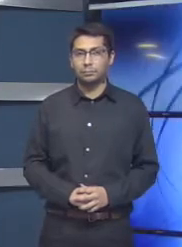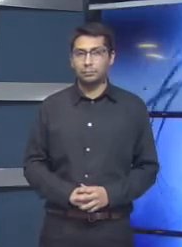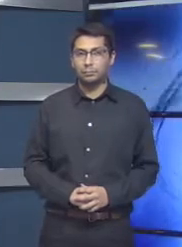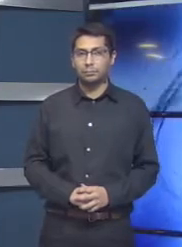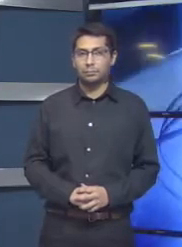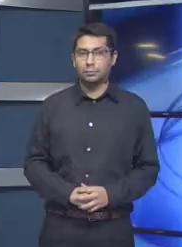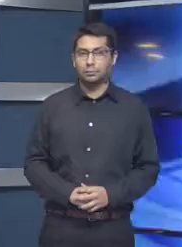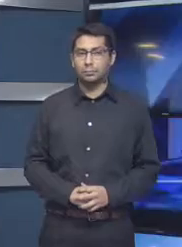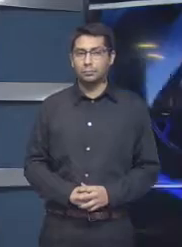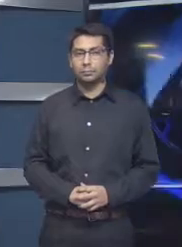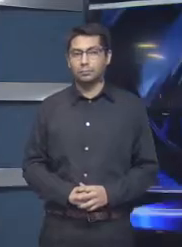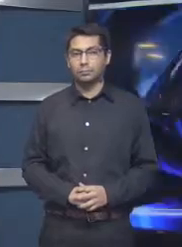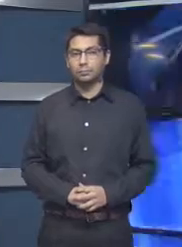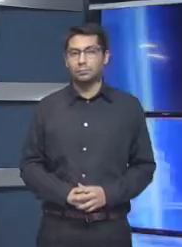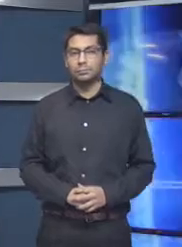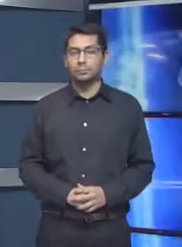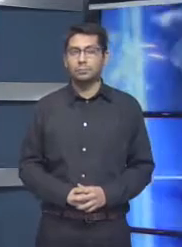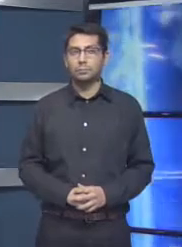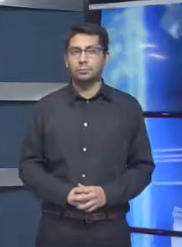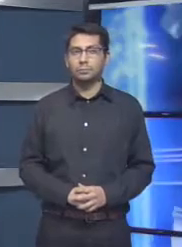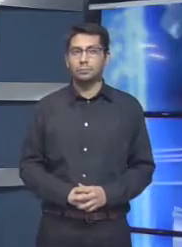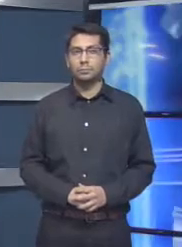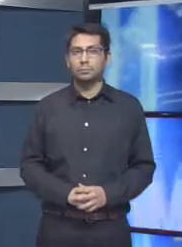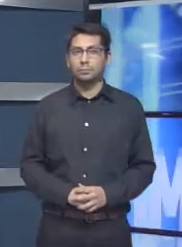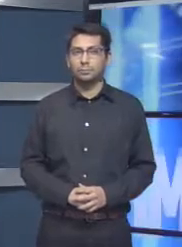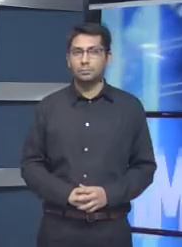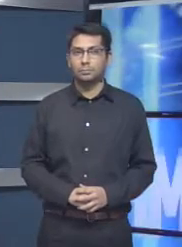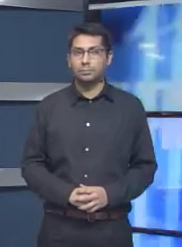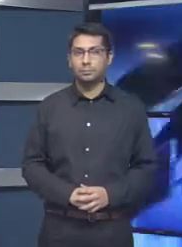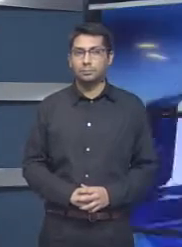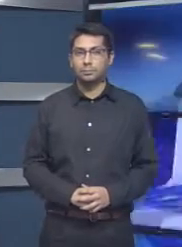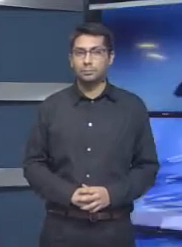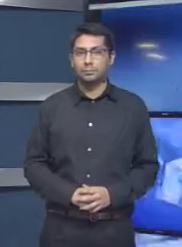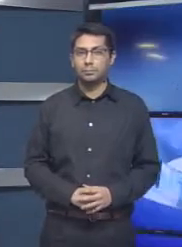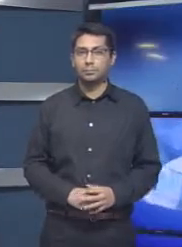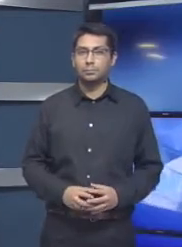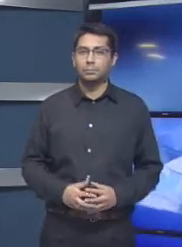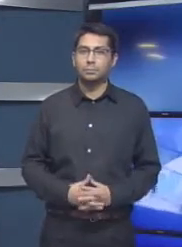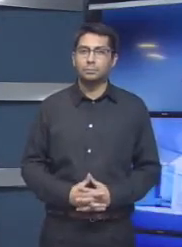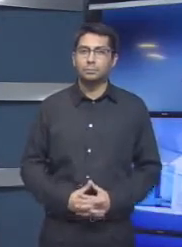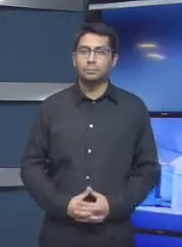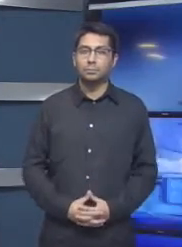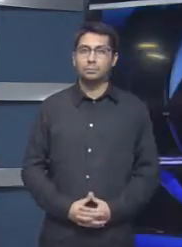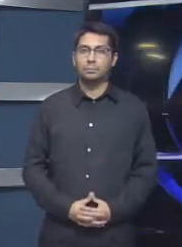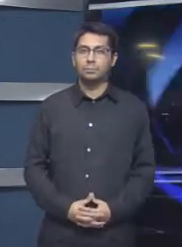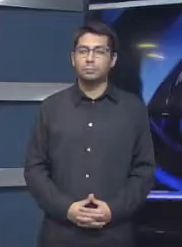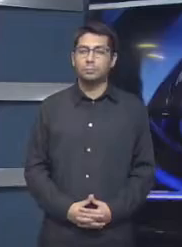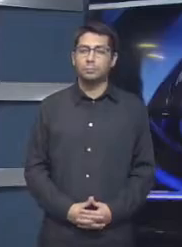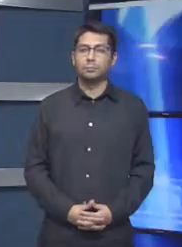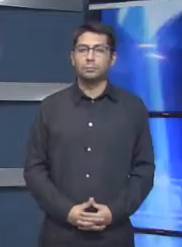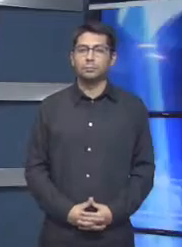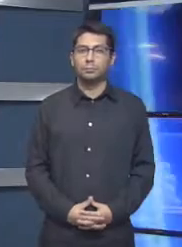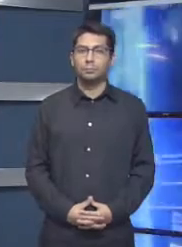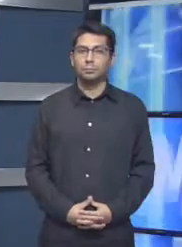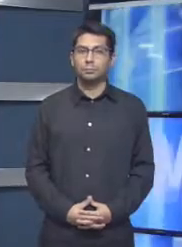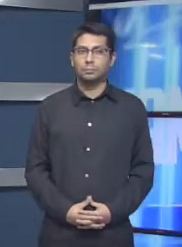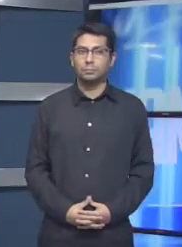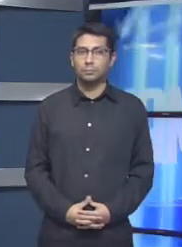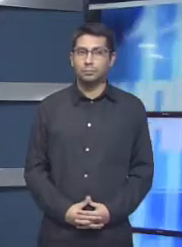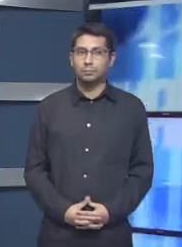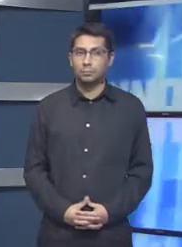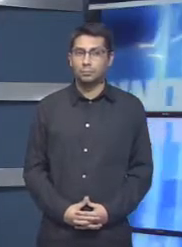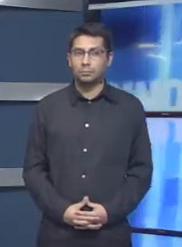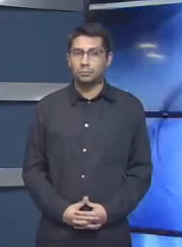imposible, que tenga en cuenta que no hay crédito. Tenemos graves problemas con los créditos, fundamentalmente que se reciben antes